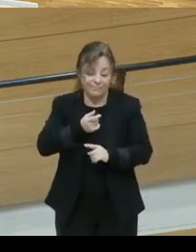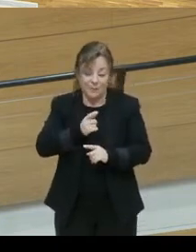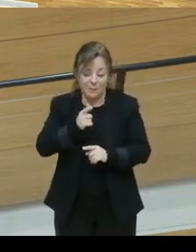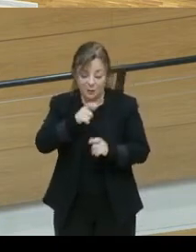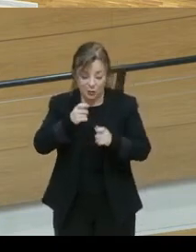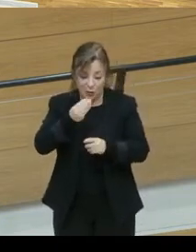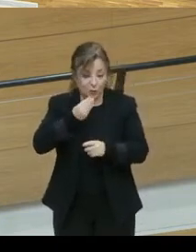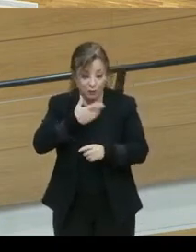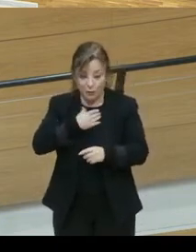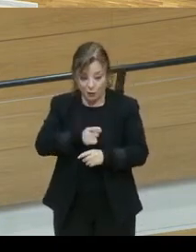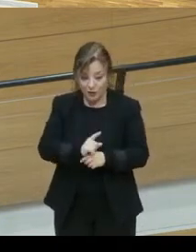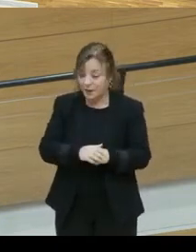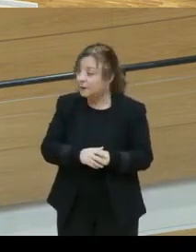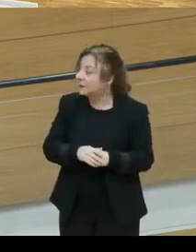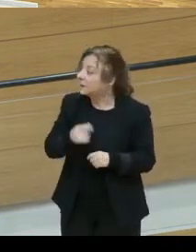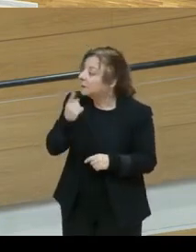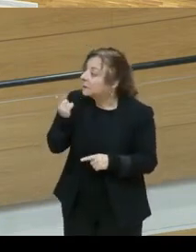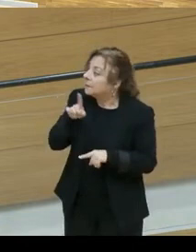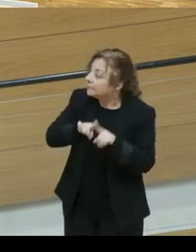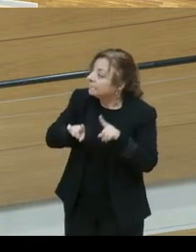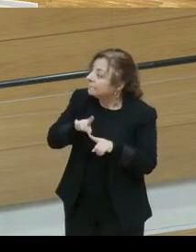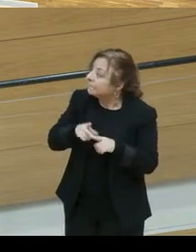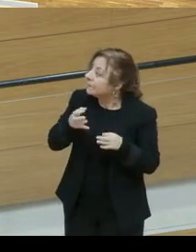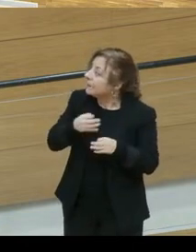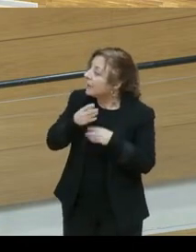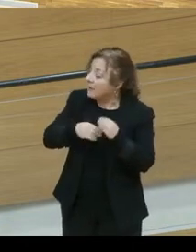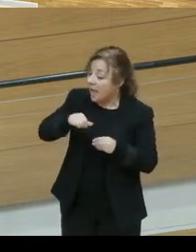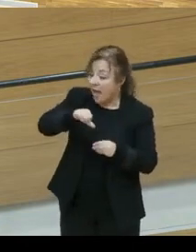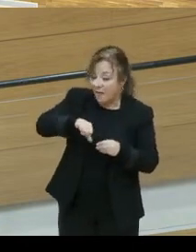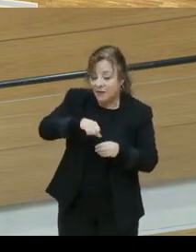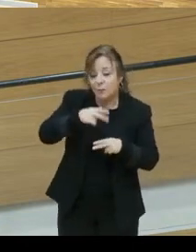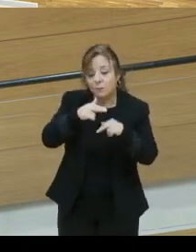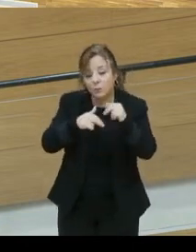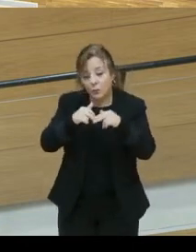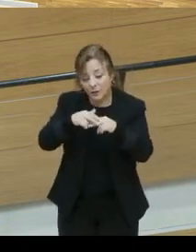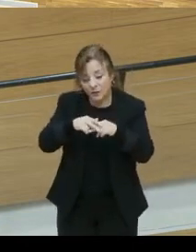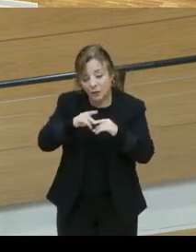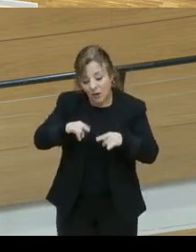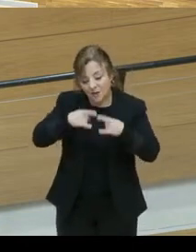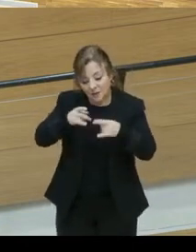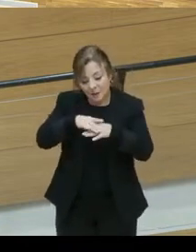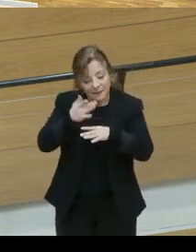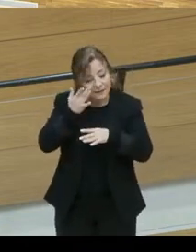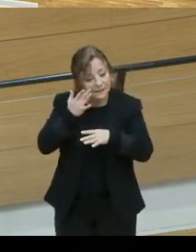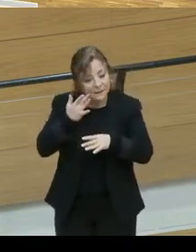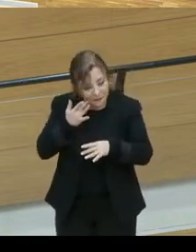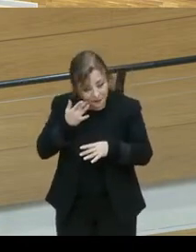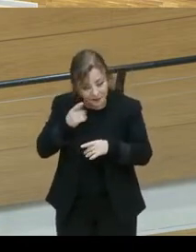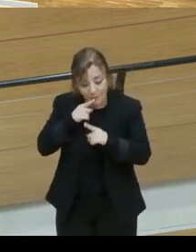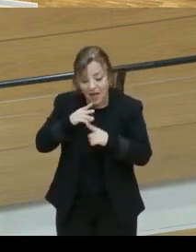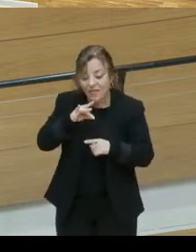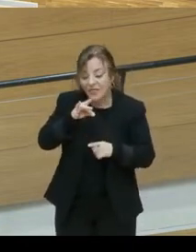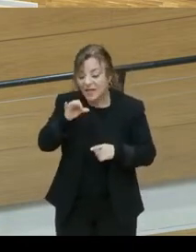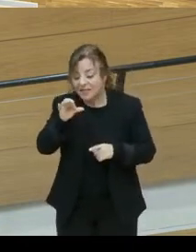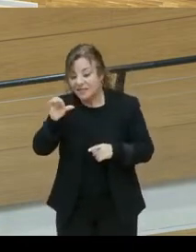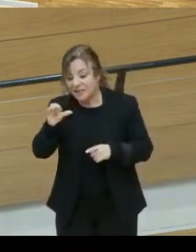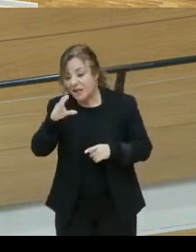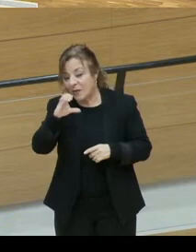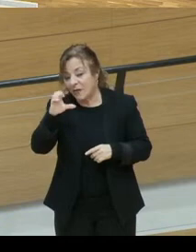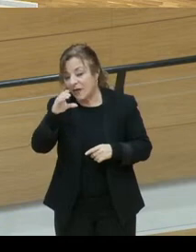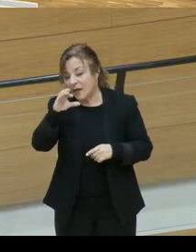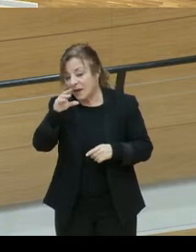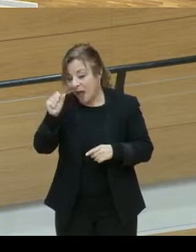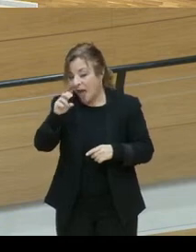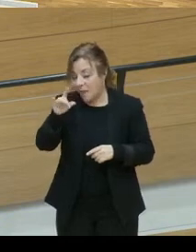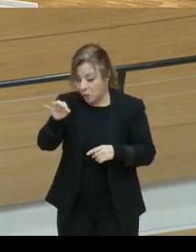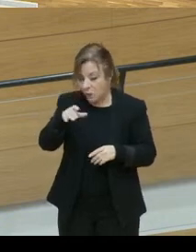consumidor. Esto es un inconveniente y hay que someter al aceite a un proceso extra de refinado que se llama descerado, que implica